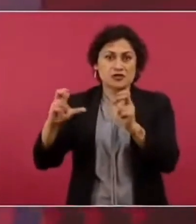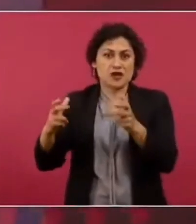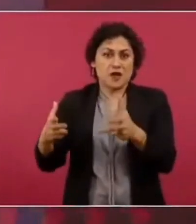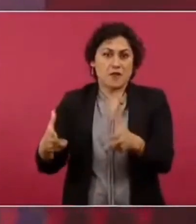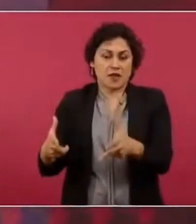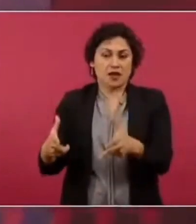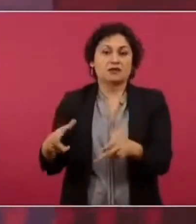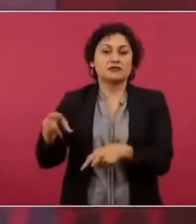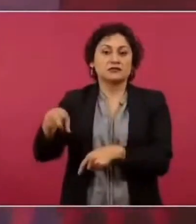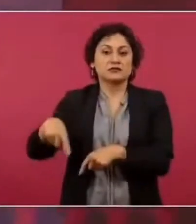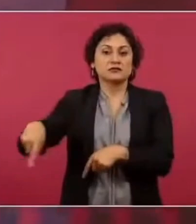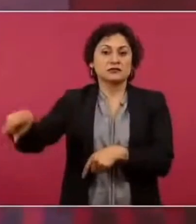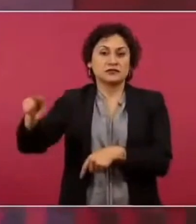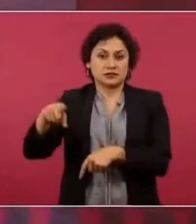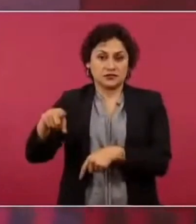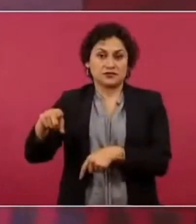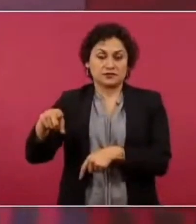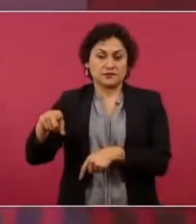la evaluación